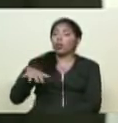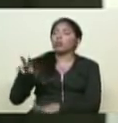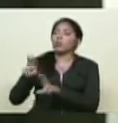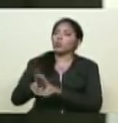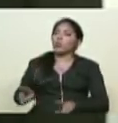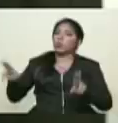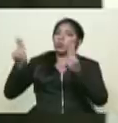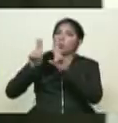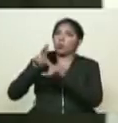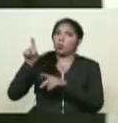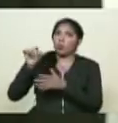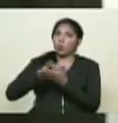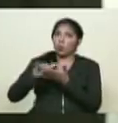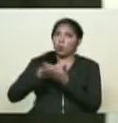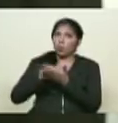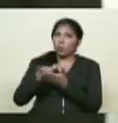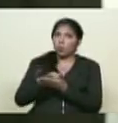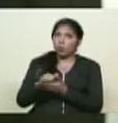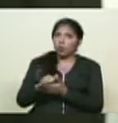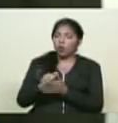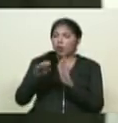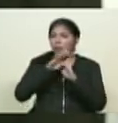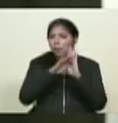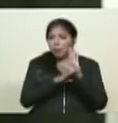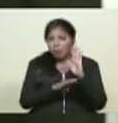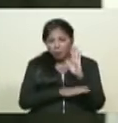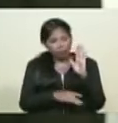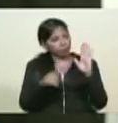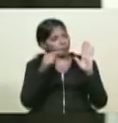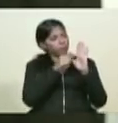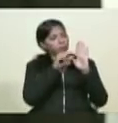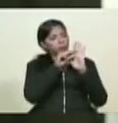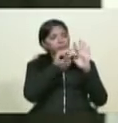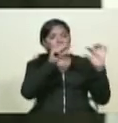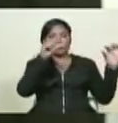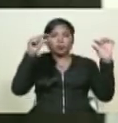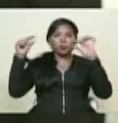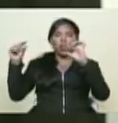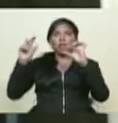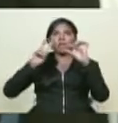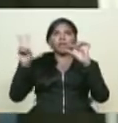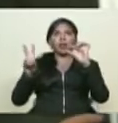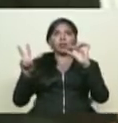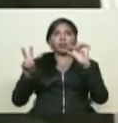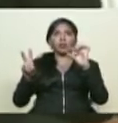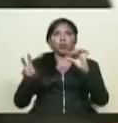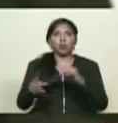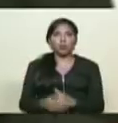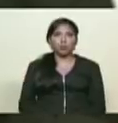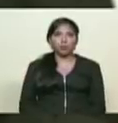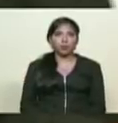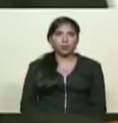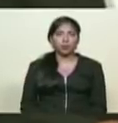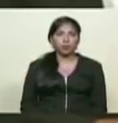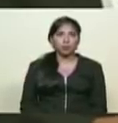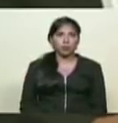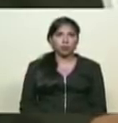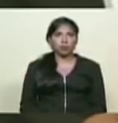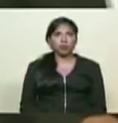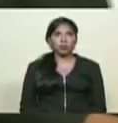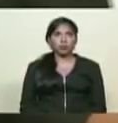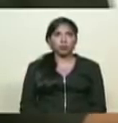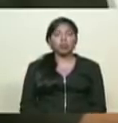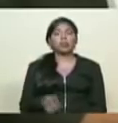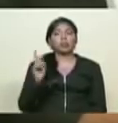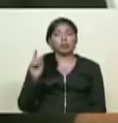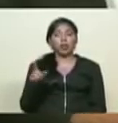es parte de la agenda política de la misión de los eeuu que por cierto tiene mucho de agenda